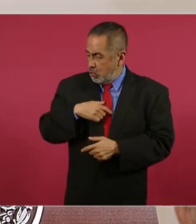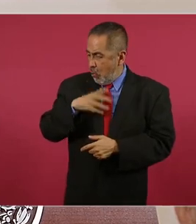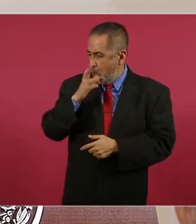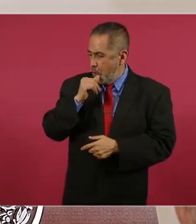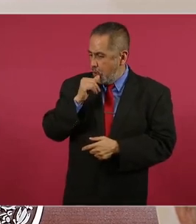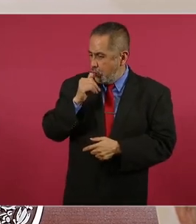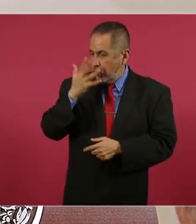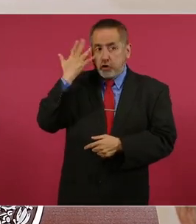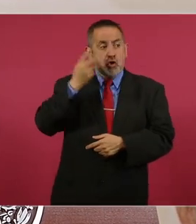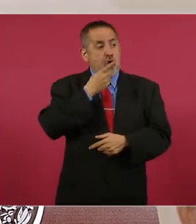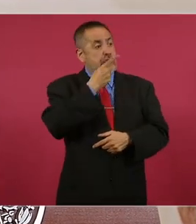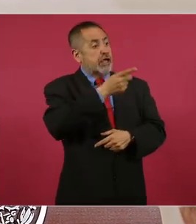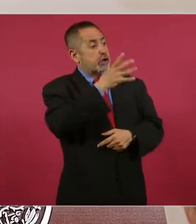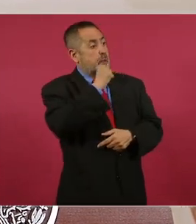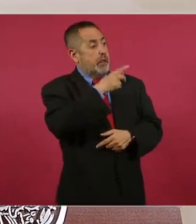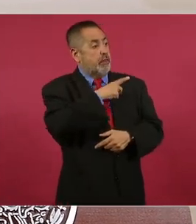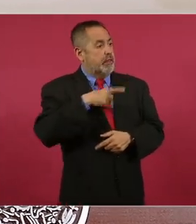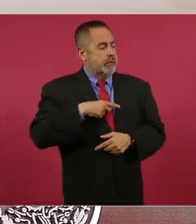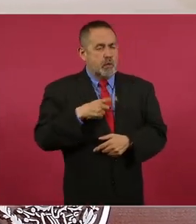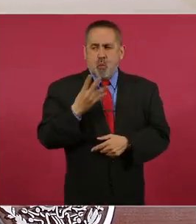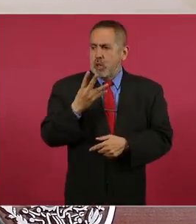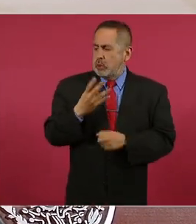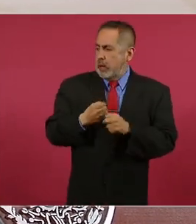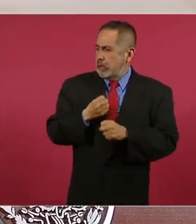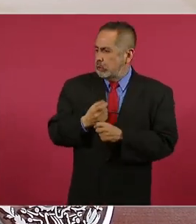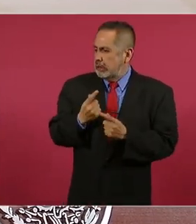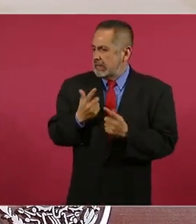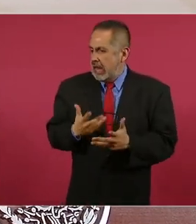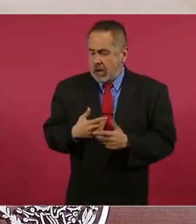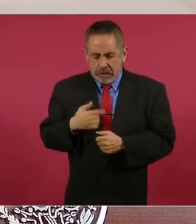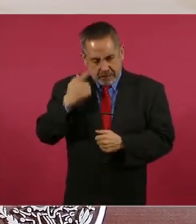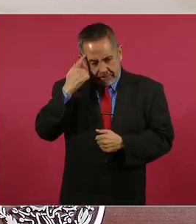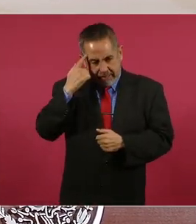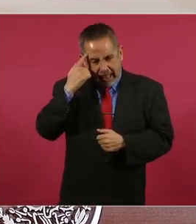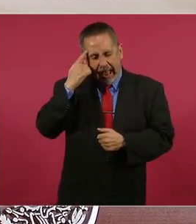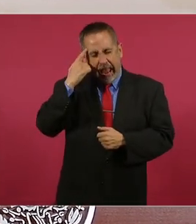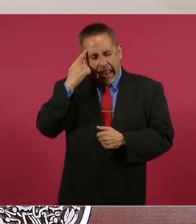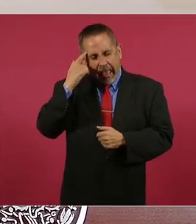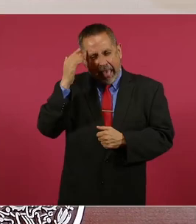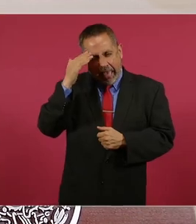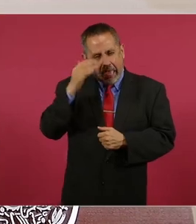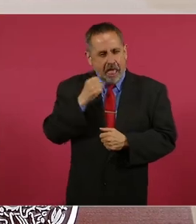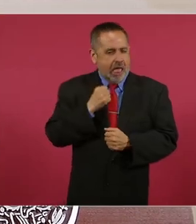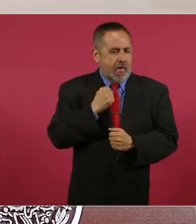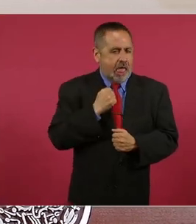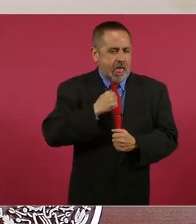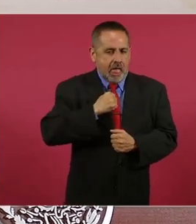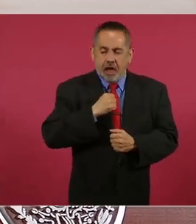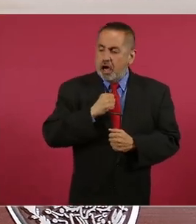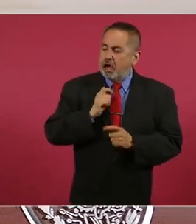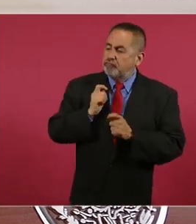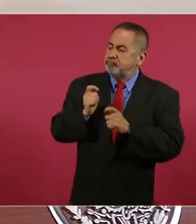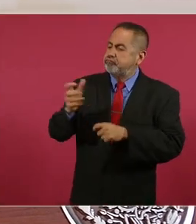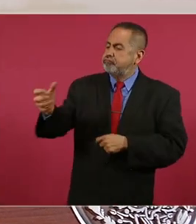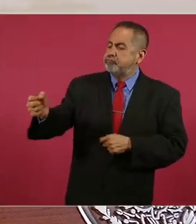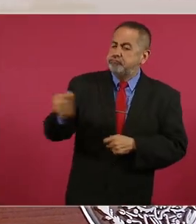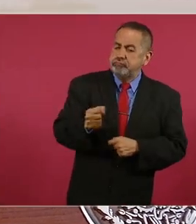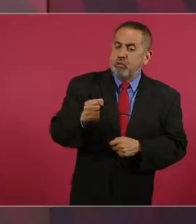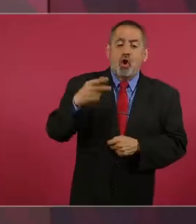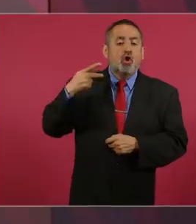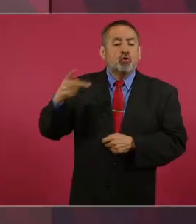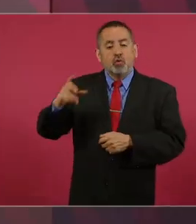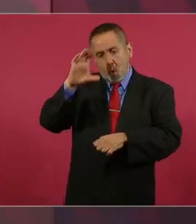Entonces, tuvo necesidad de dejarle la presidencia a su